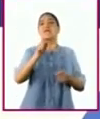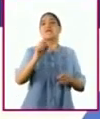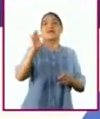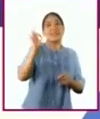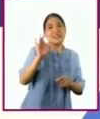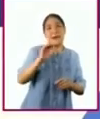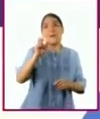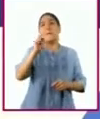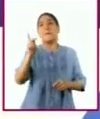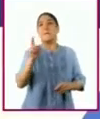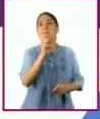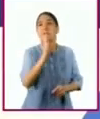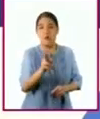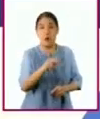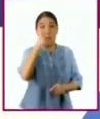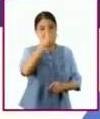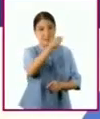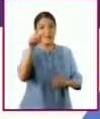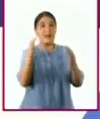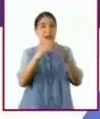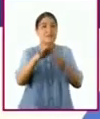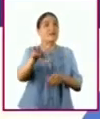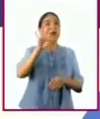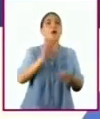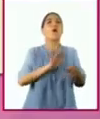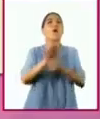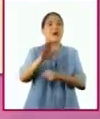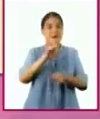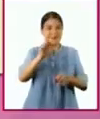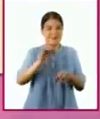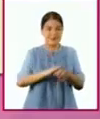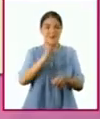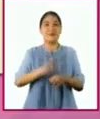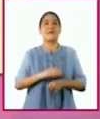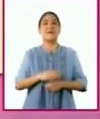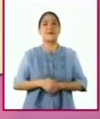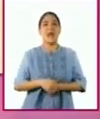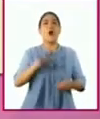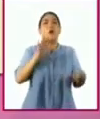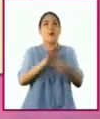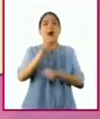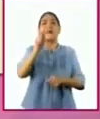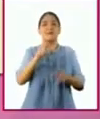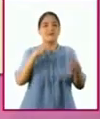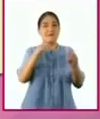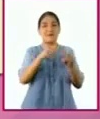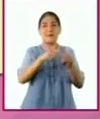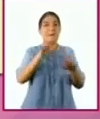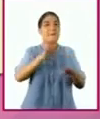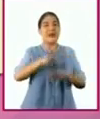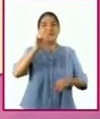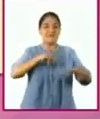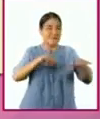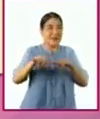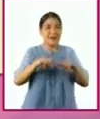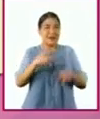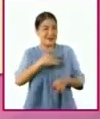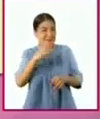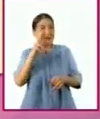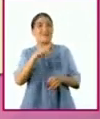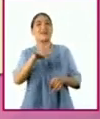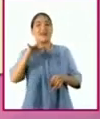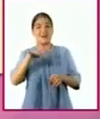en casa elijan la correcta. ¿Empezamos? ¿Cuál es el elemento más atractivo de los mapas?